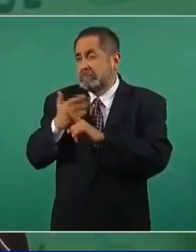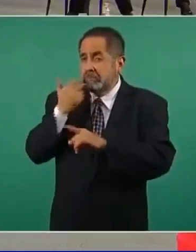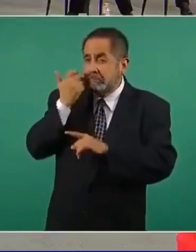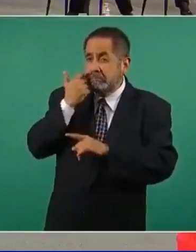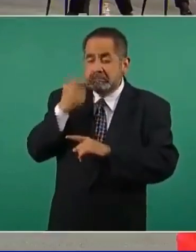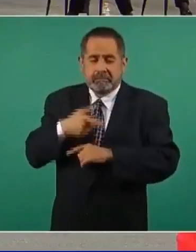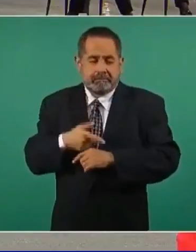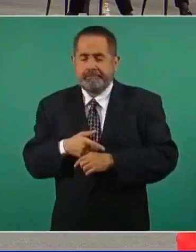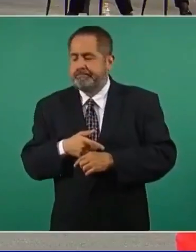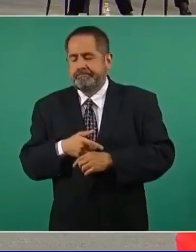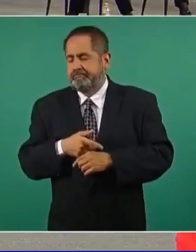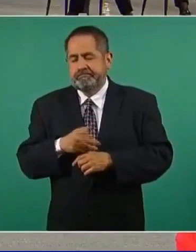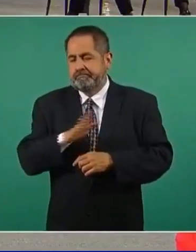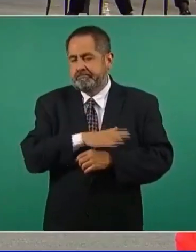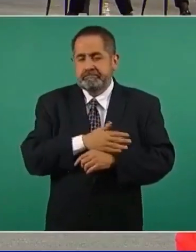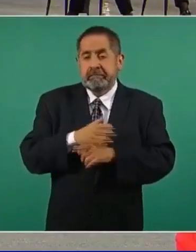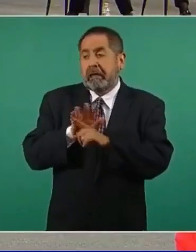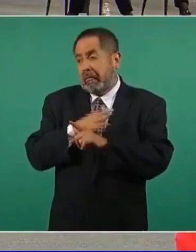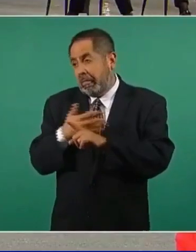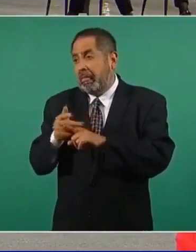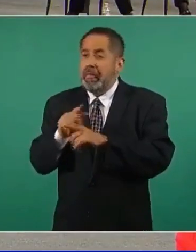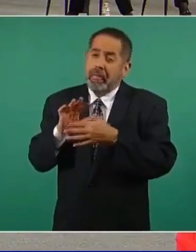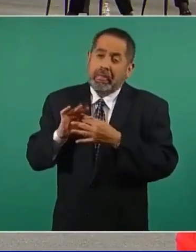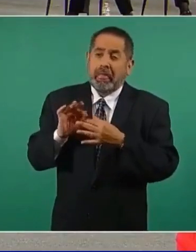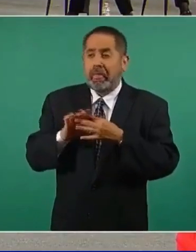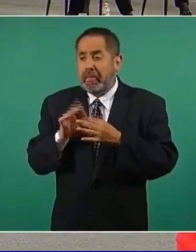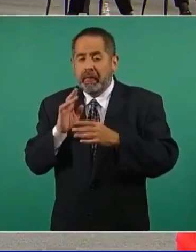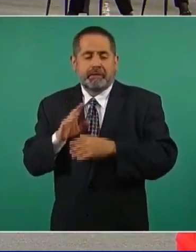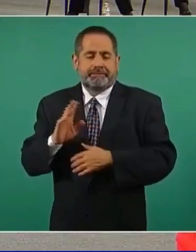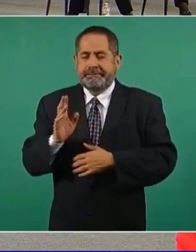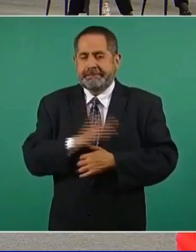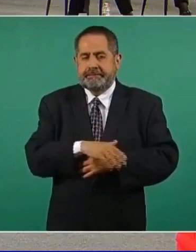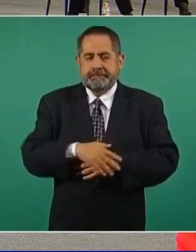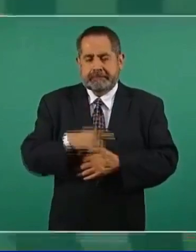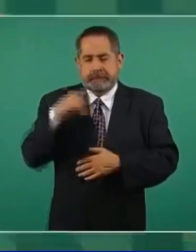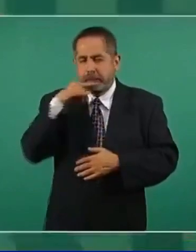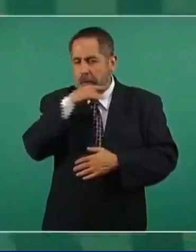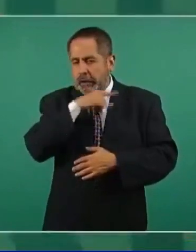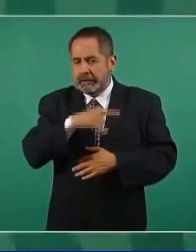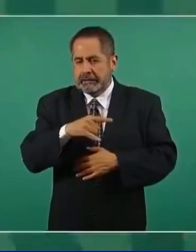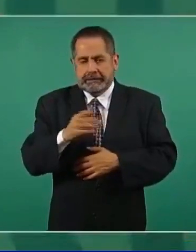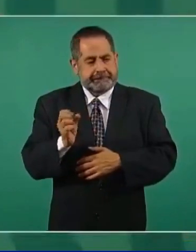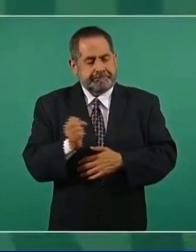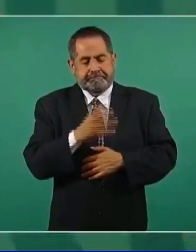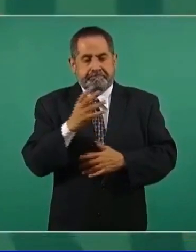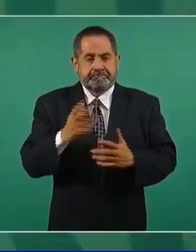son muy lambiscones y al mismo tiempo hipócritas.